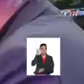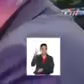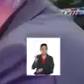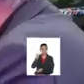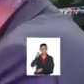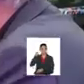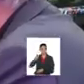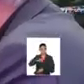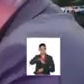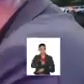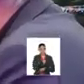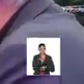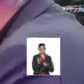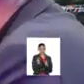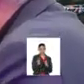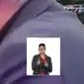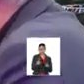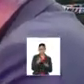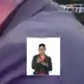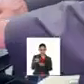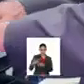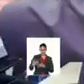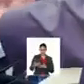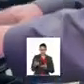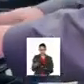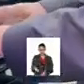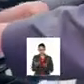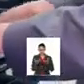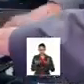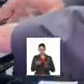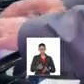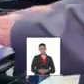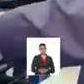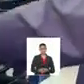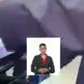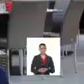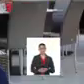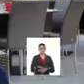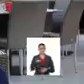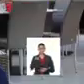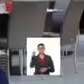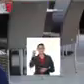artistas que han venido, que han venido muchísimos artistas que van a actuar. Y yo creo